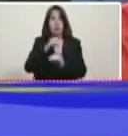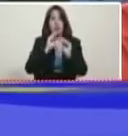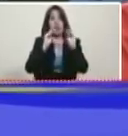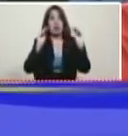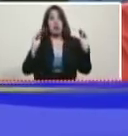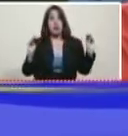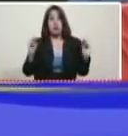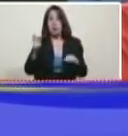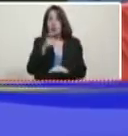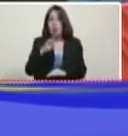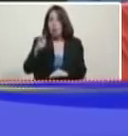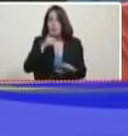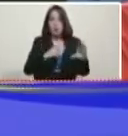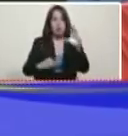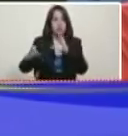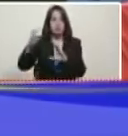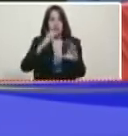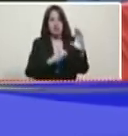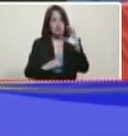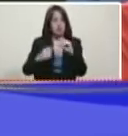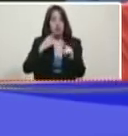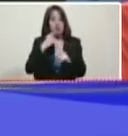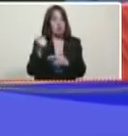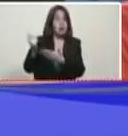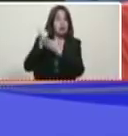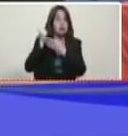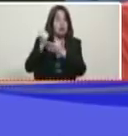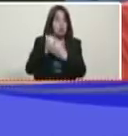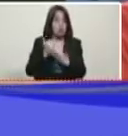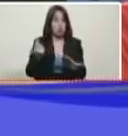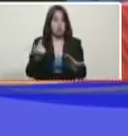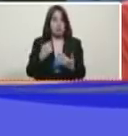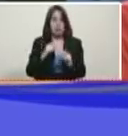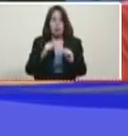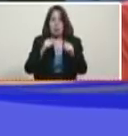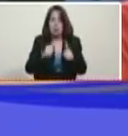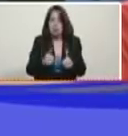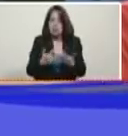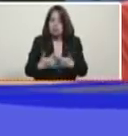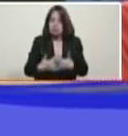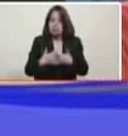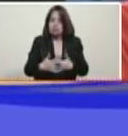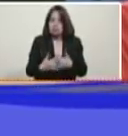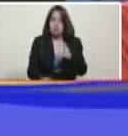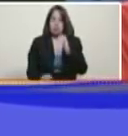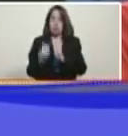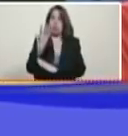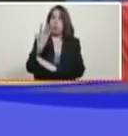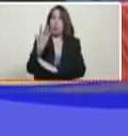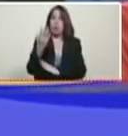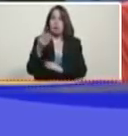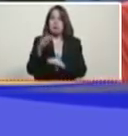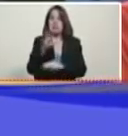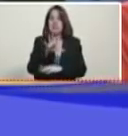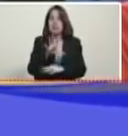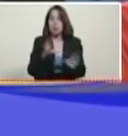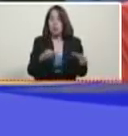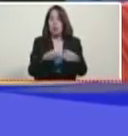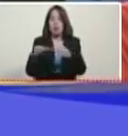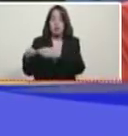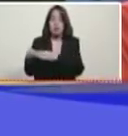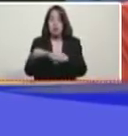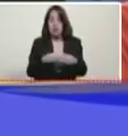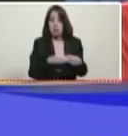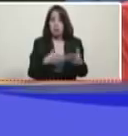Me dijo, busca a los científicos y dile que te ayuden. A partir de ahí creamos una instancia, presidente, que tiene 5 equipos de trabajo.